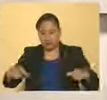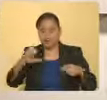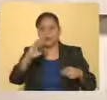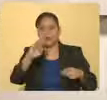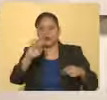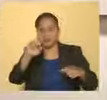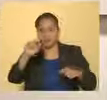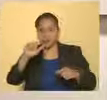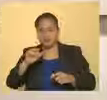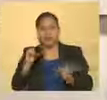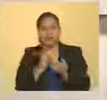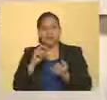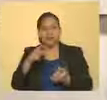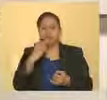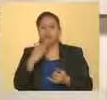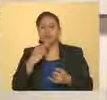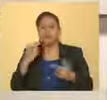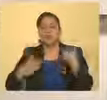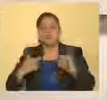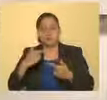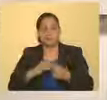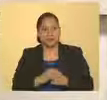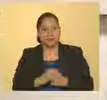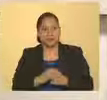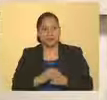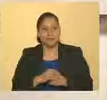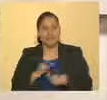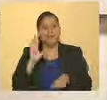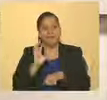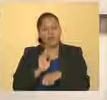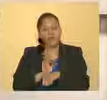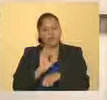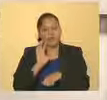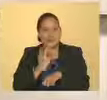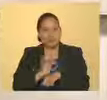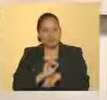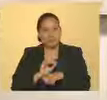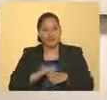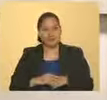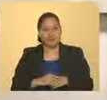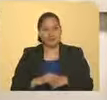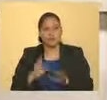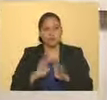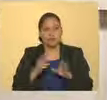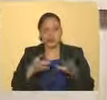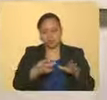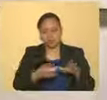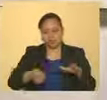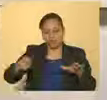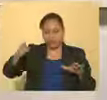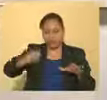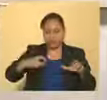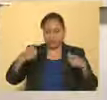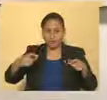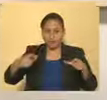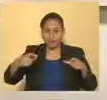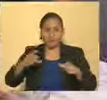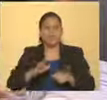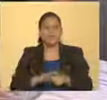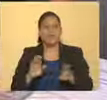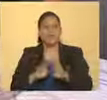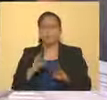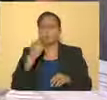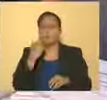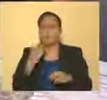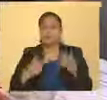nuestro dulce ¿esto? De leche. Me voy a llevar esta. Permisito, perfecto. Permisito. Vaya, por favor, es de usted. Oye, qué buena recomendación nos hiciste el dulce de